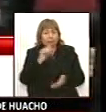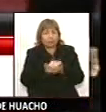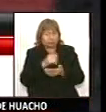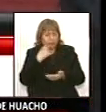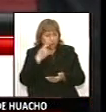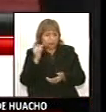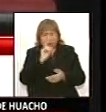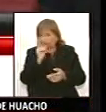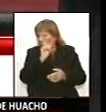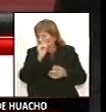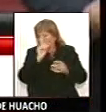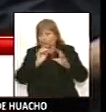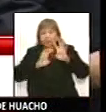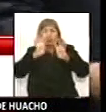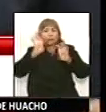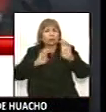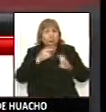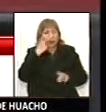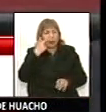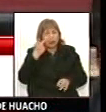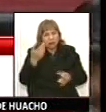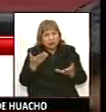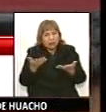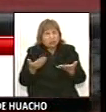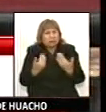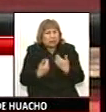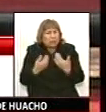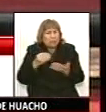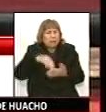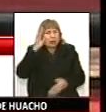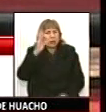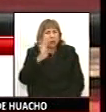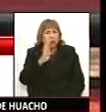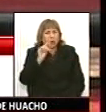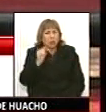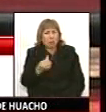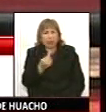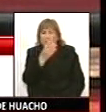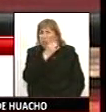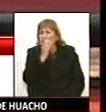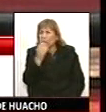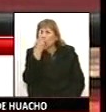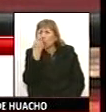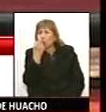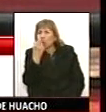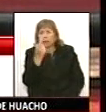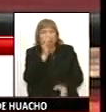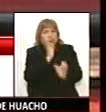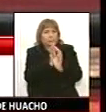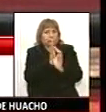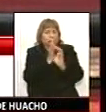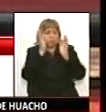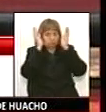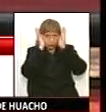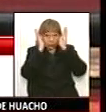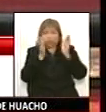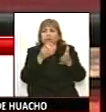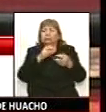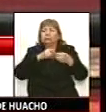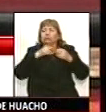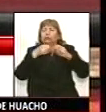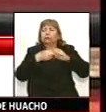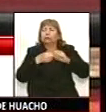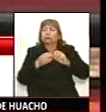evaluarse. No es posible que colegios emblemáticos que tengan más de 4.000 estudiantes no tengan un solo psicólogo para atender este problema